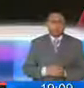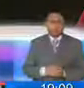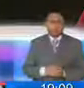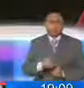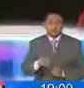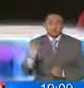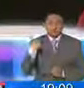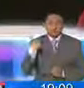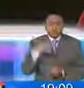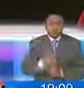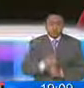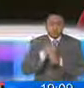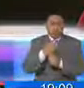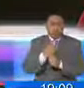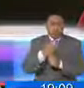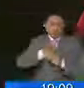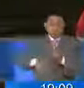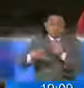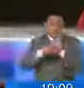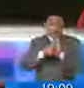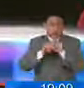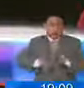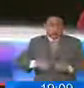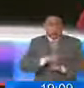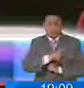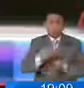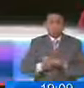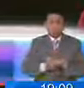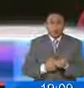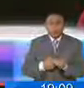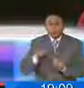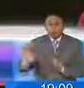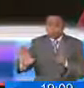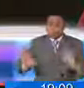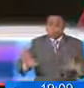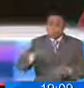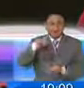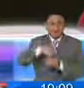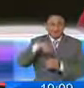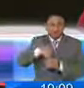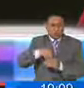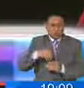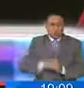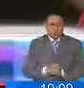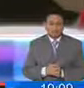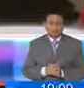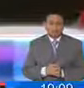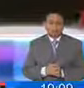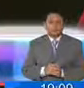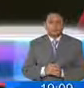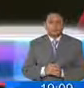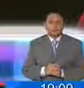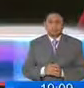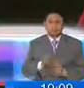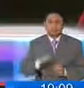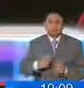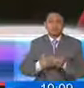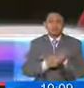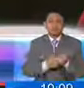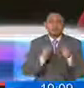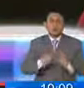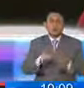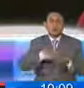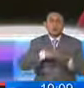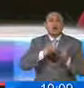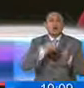se establece en nuestra propia ley, hay recursos que ellos tenían ahorrados, hay recursos para la mortuoria,